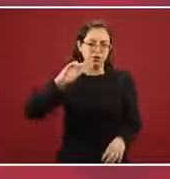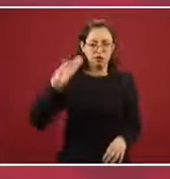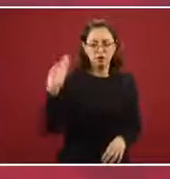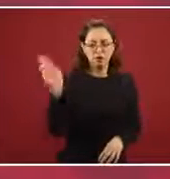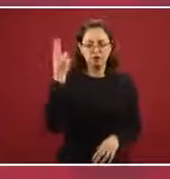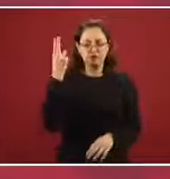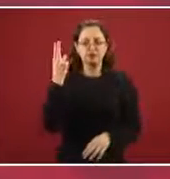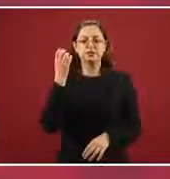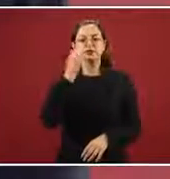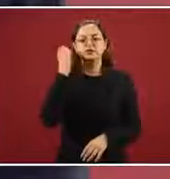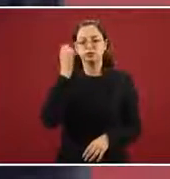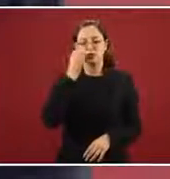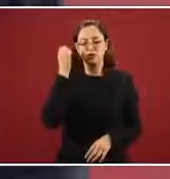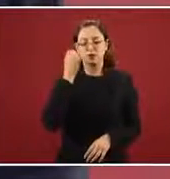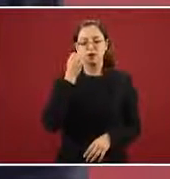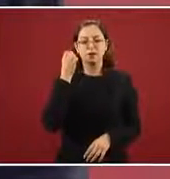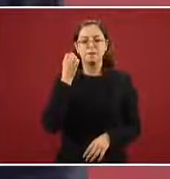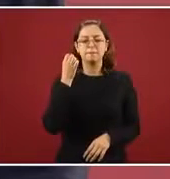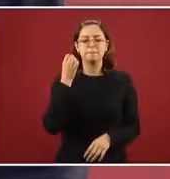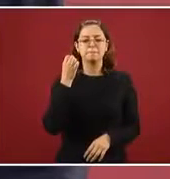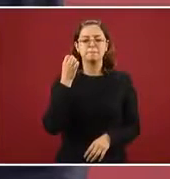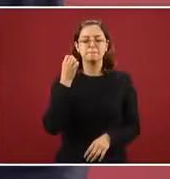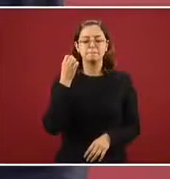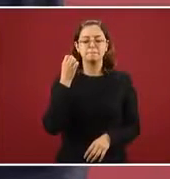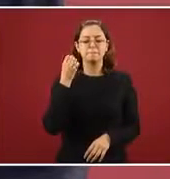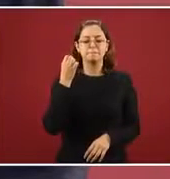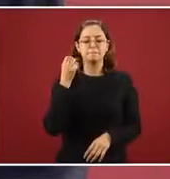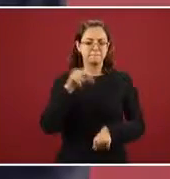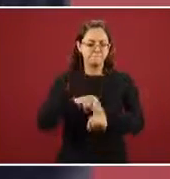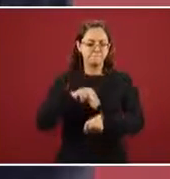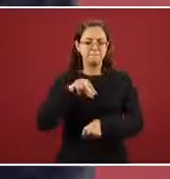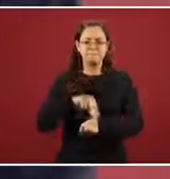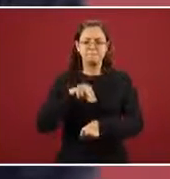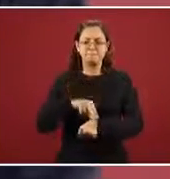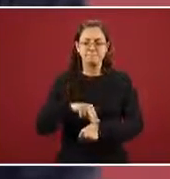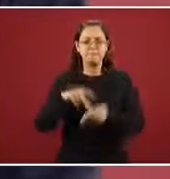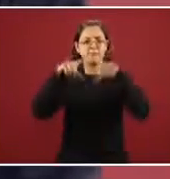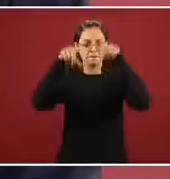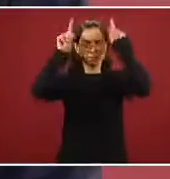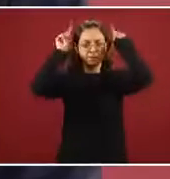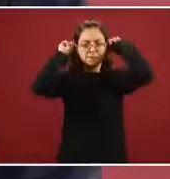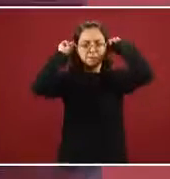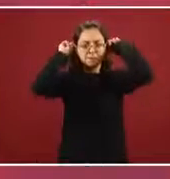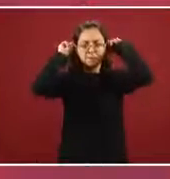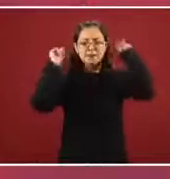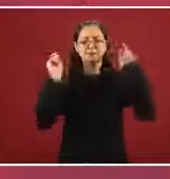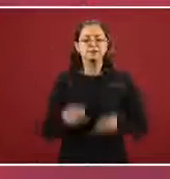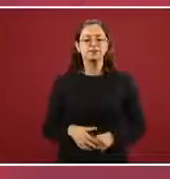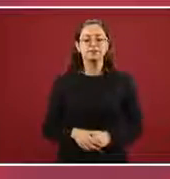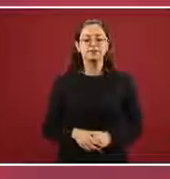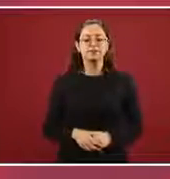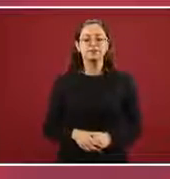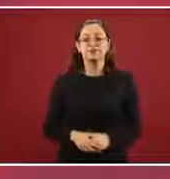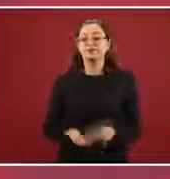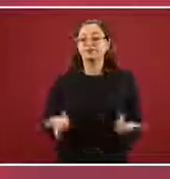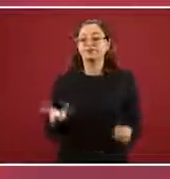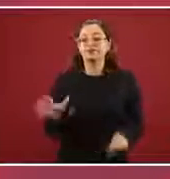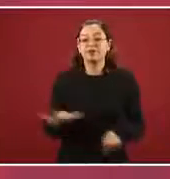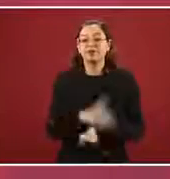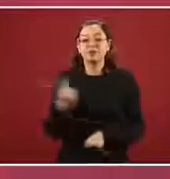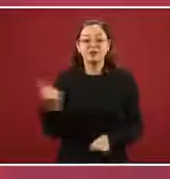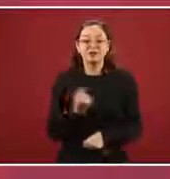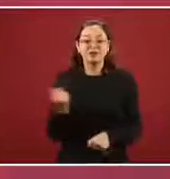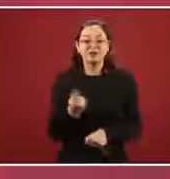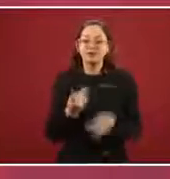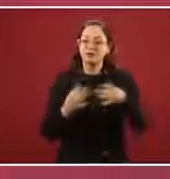una escuela de medicina y de enfermería porque necesitamos